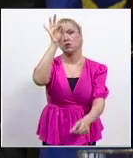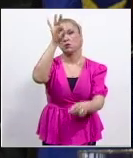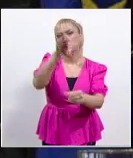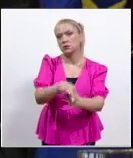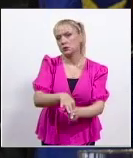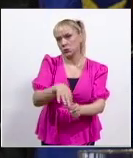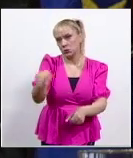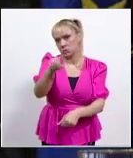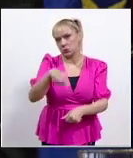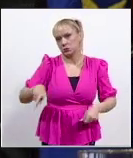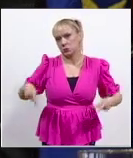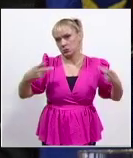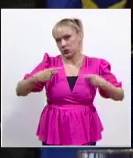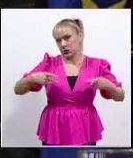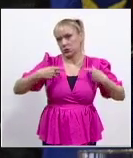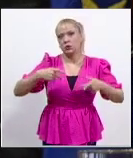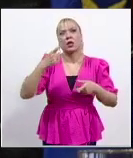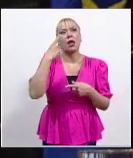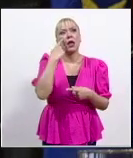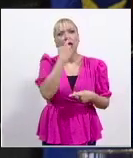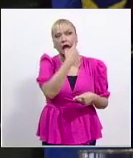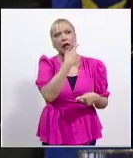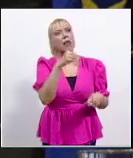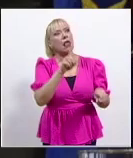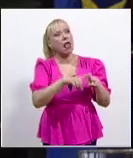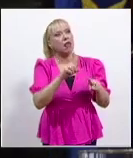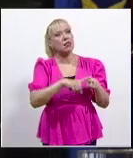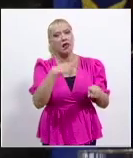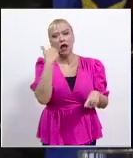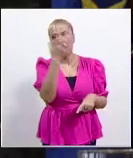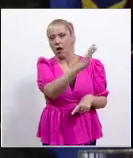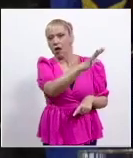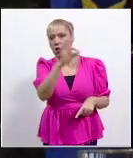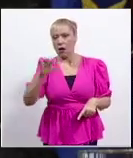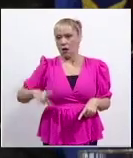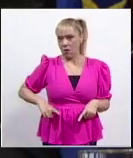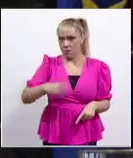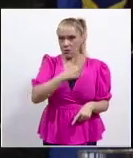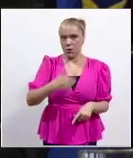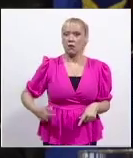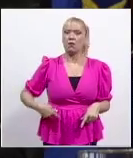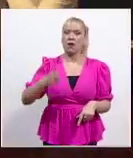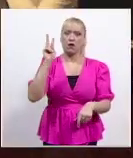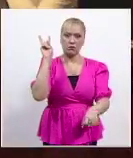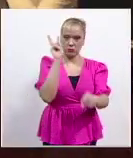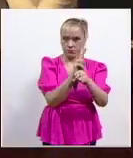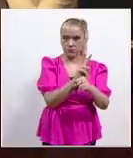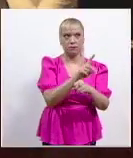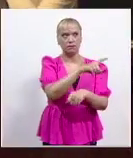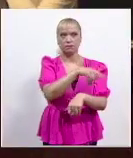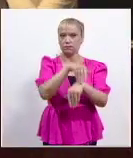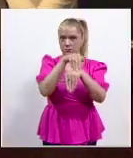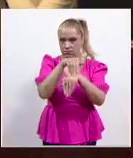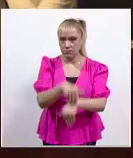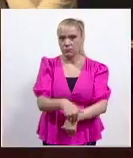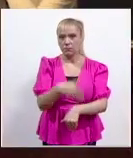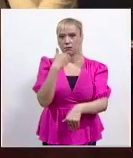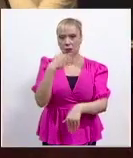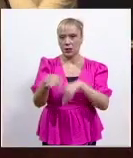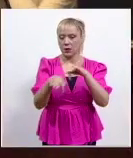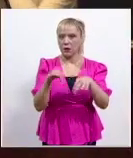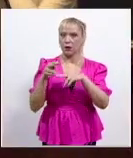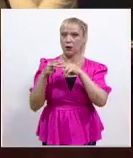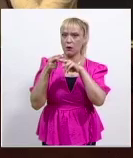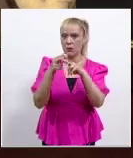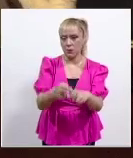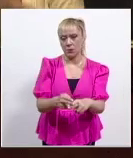a quien gobierna y vigilar que esa persona cumpla con su mandato correctamente. Con información e imagen